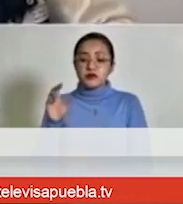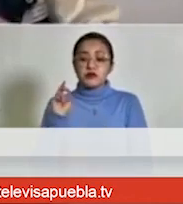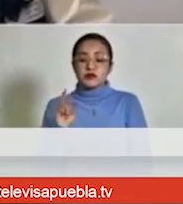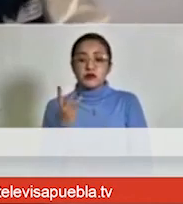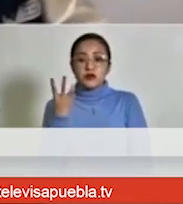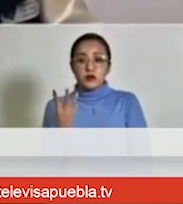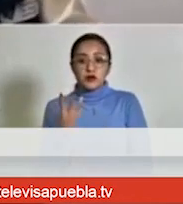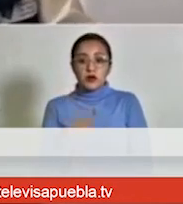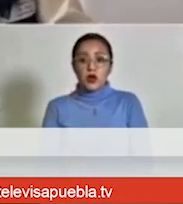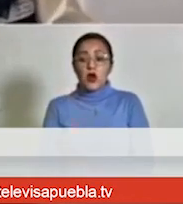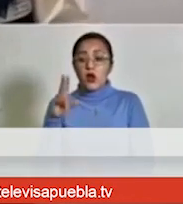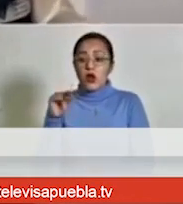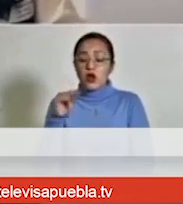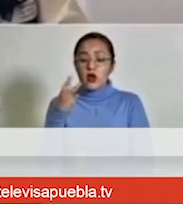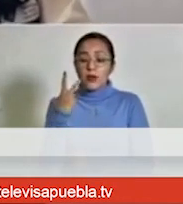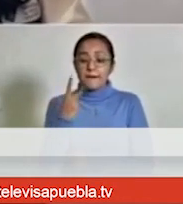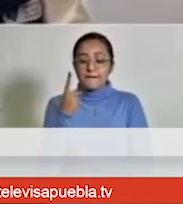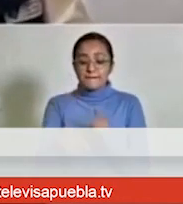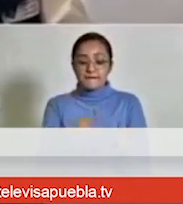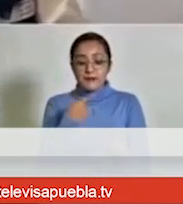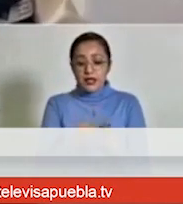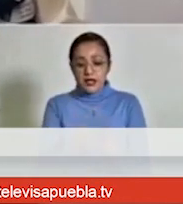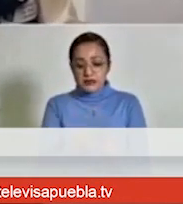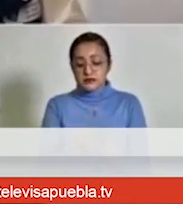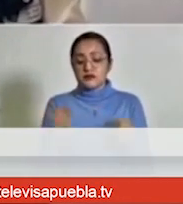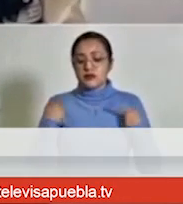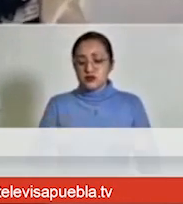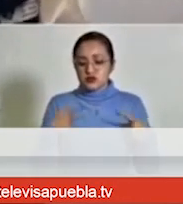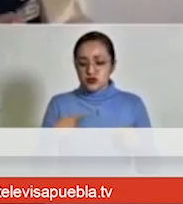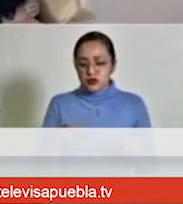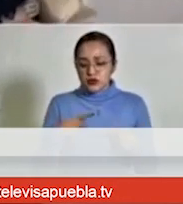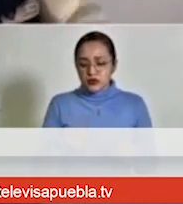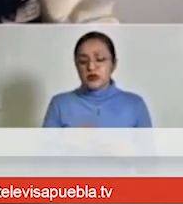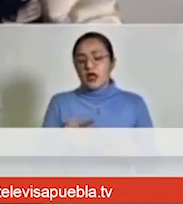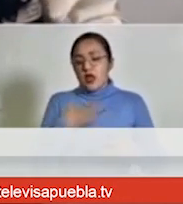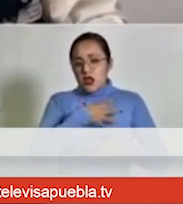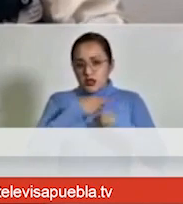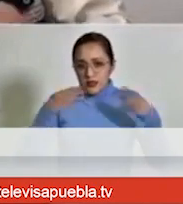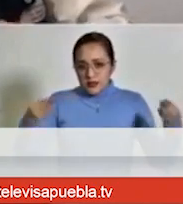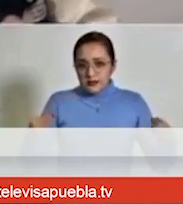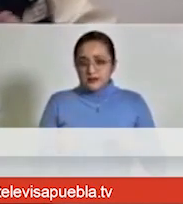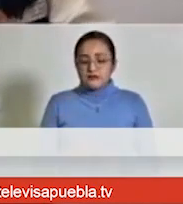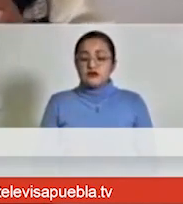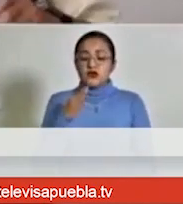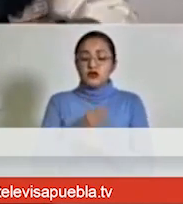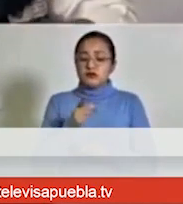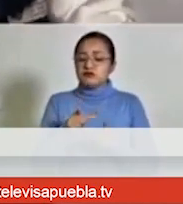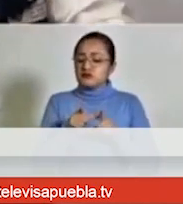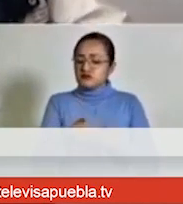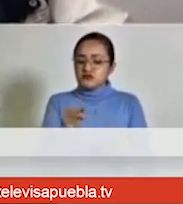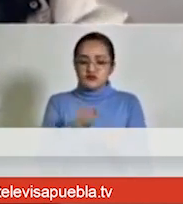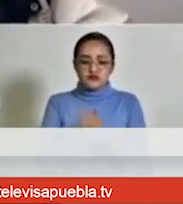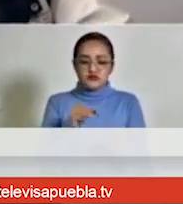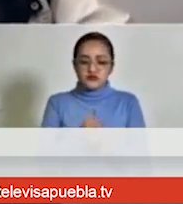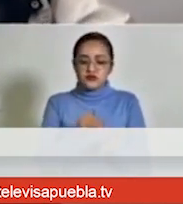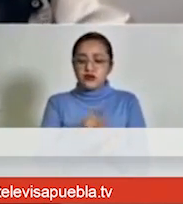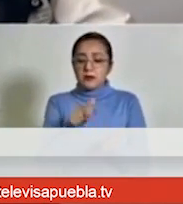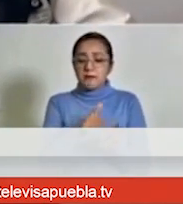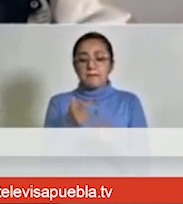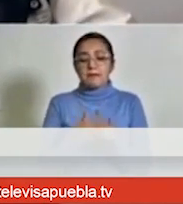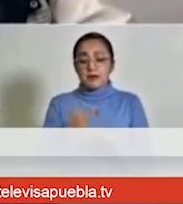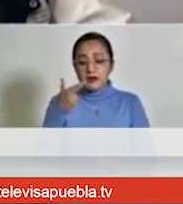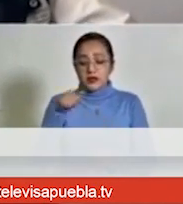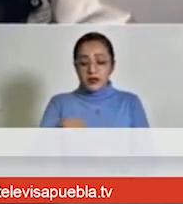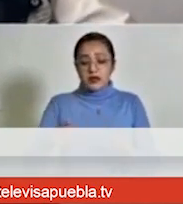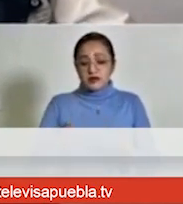33,634, 82 casos activos más. Continúan los sitios de mayor incidencia